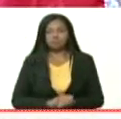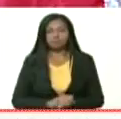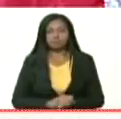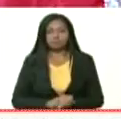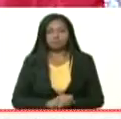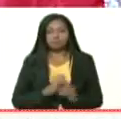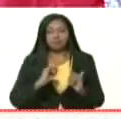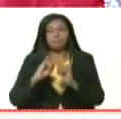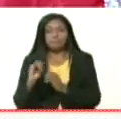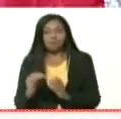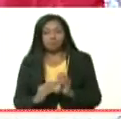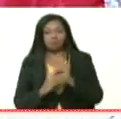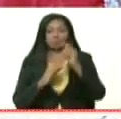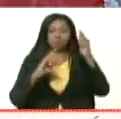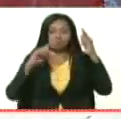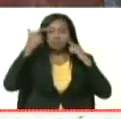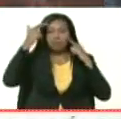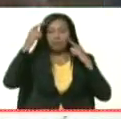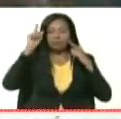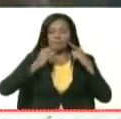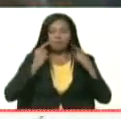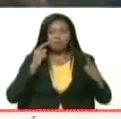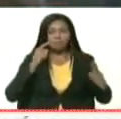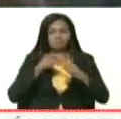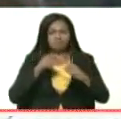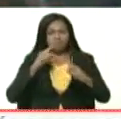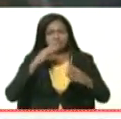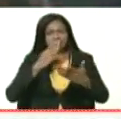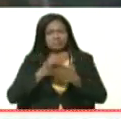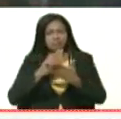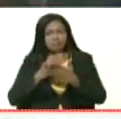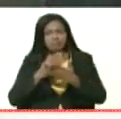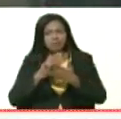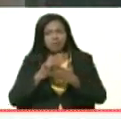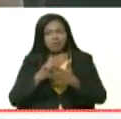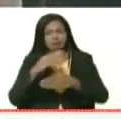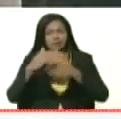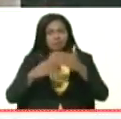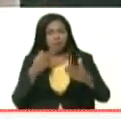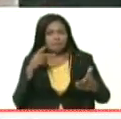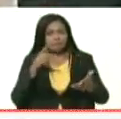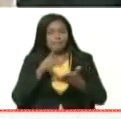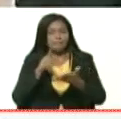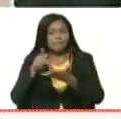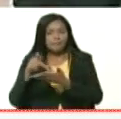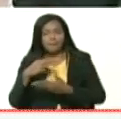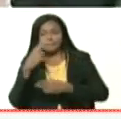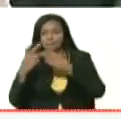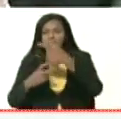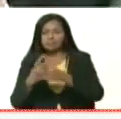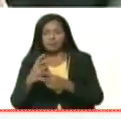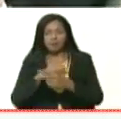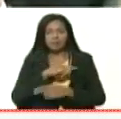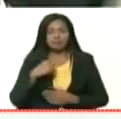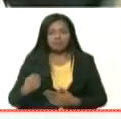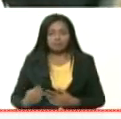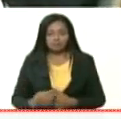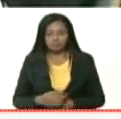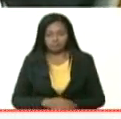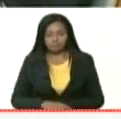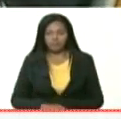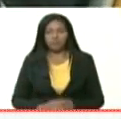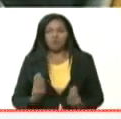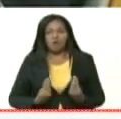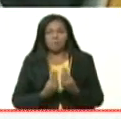que el mismo comandante Hugo Chávez apuntaba cada vez que iba a China. Yo acompañé